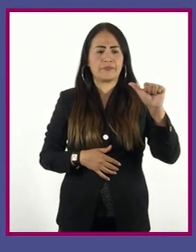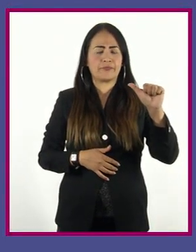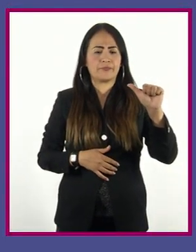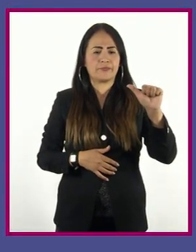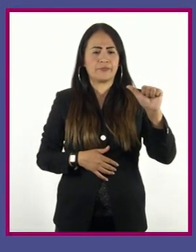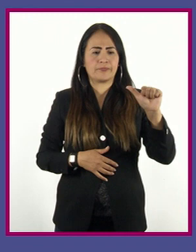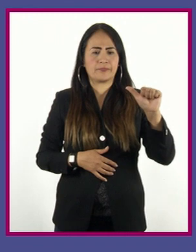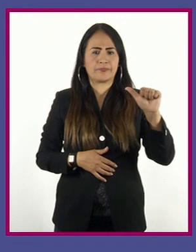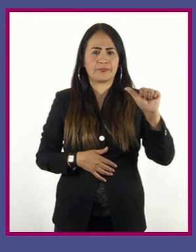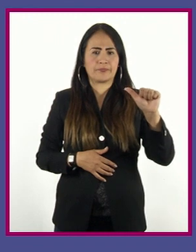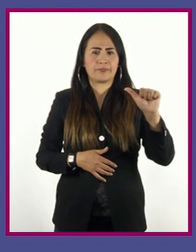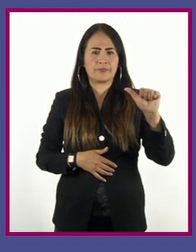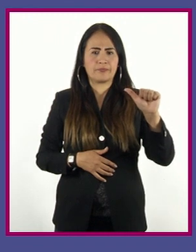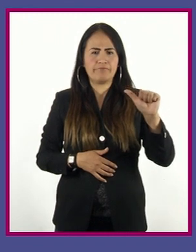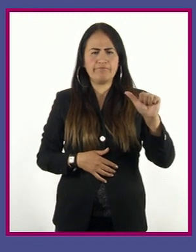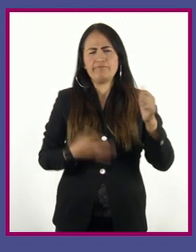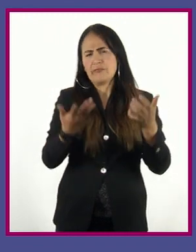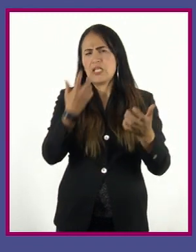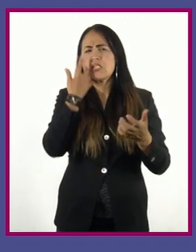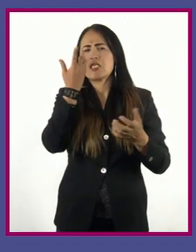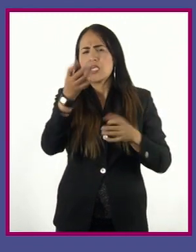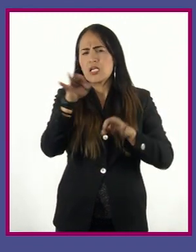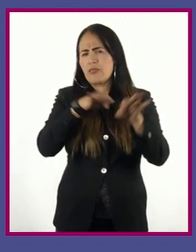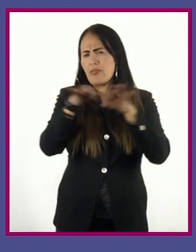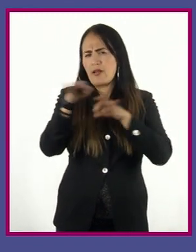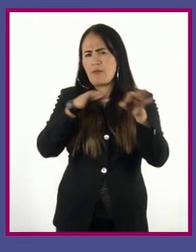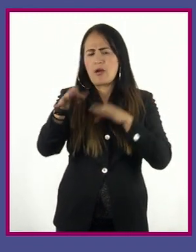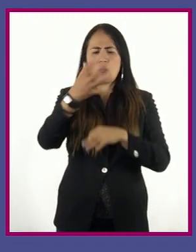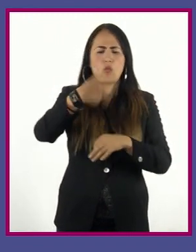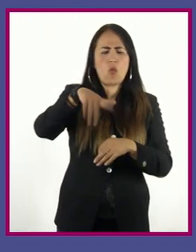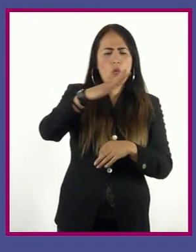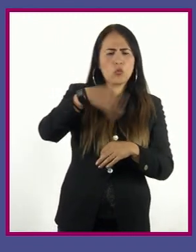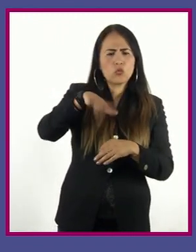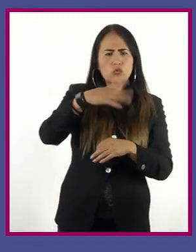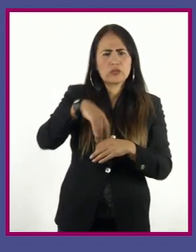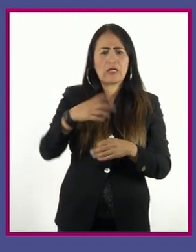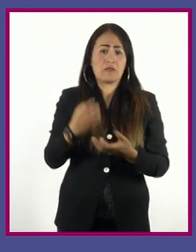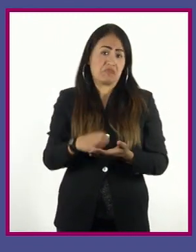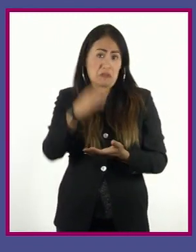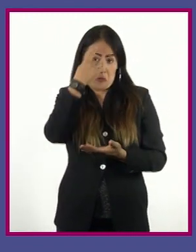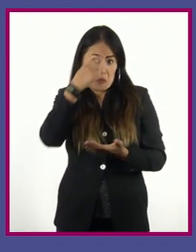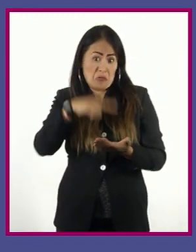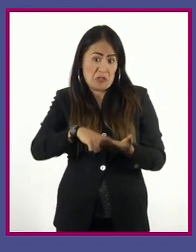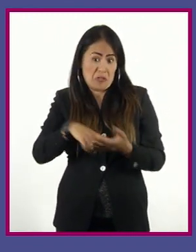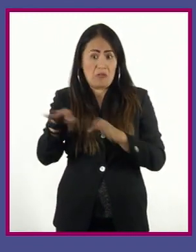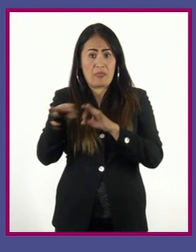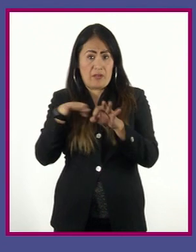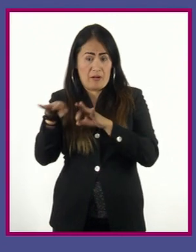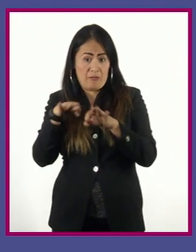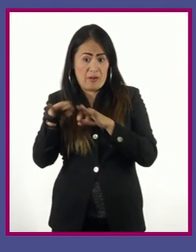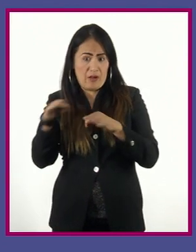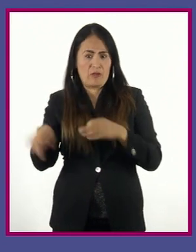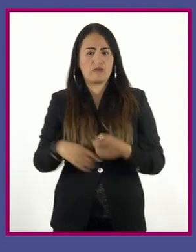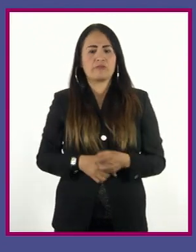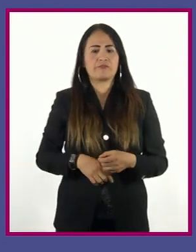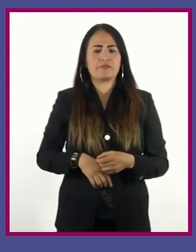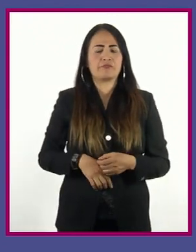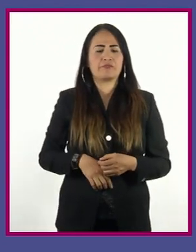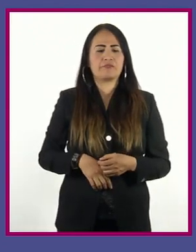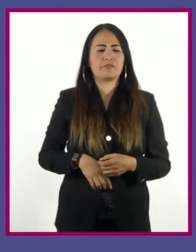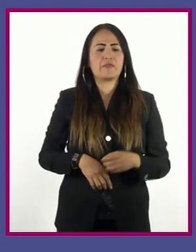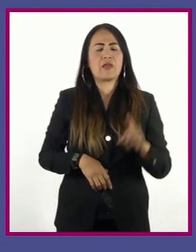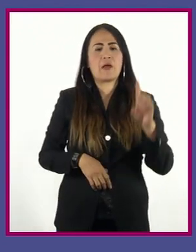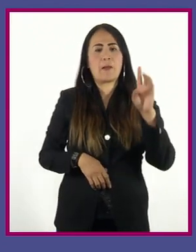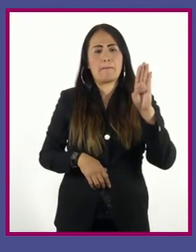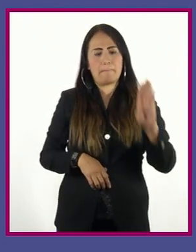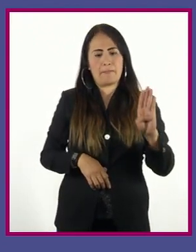A? Ya que va a conseguir un empleo, diría que laboral. El caso B considero que es una